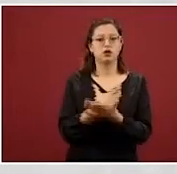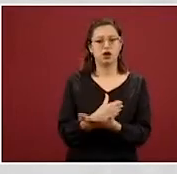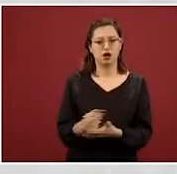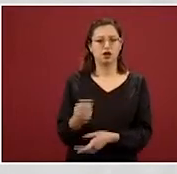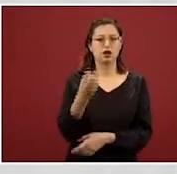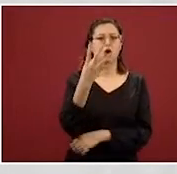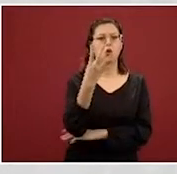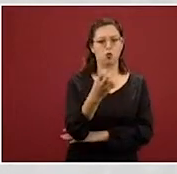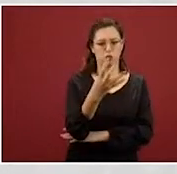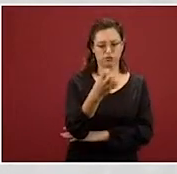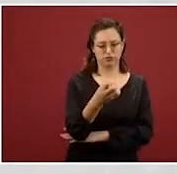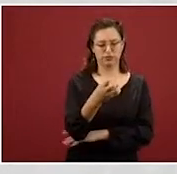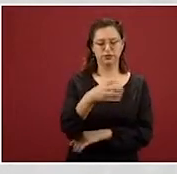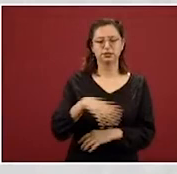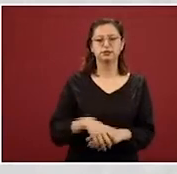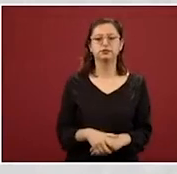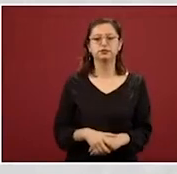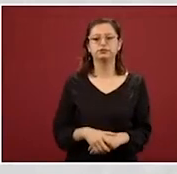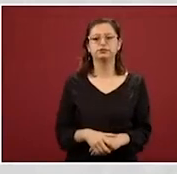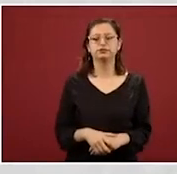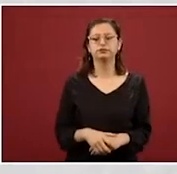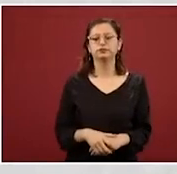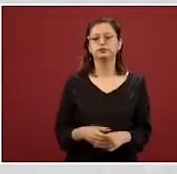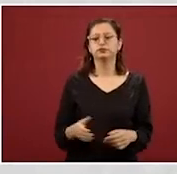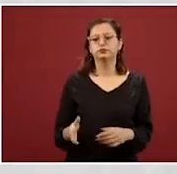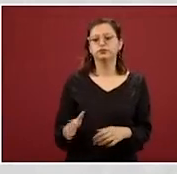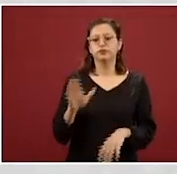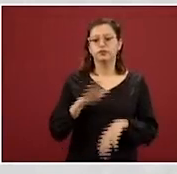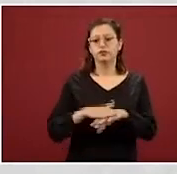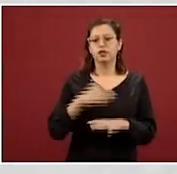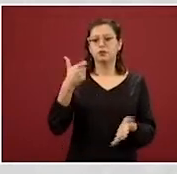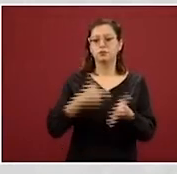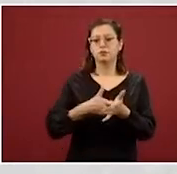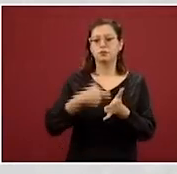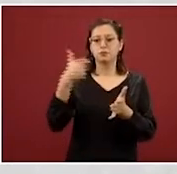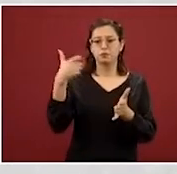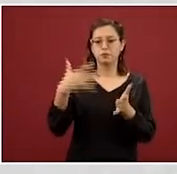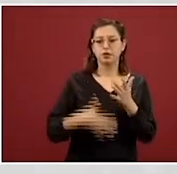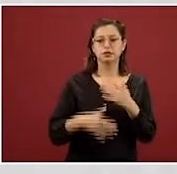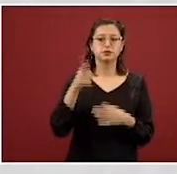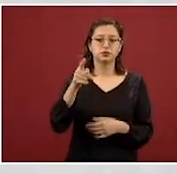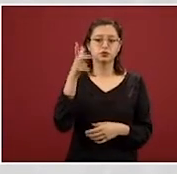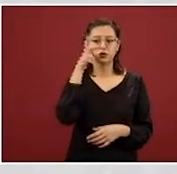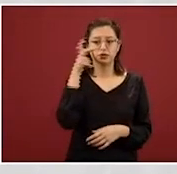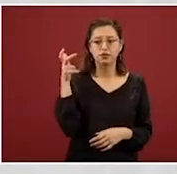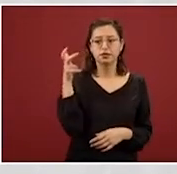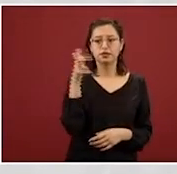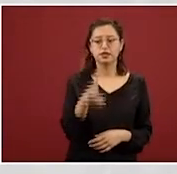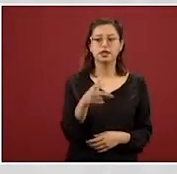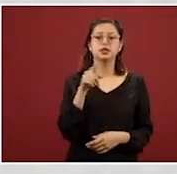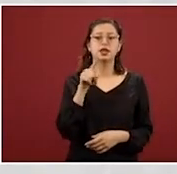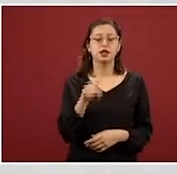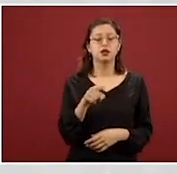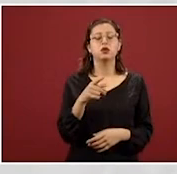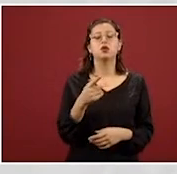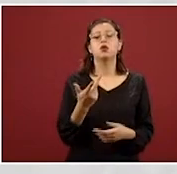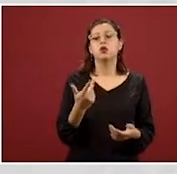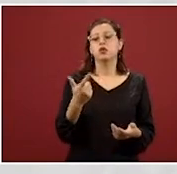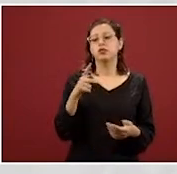4.71 pesos es el margen. Y Operadora de Combustibles Villafuerte en Singilucan, Hidalgo, tiene el precio más